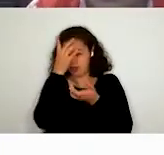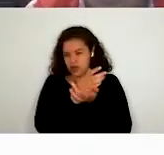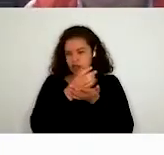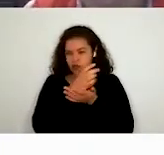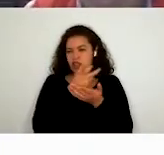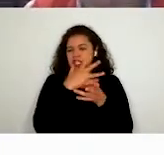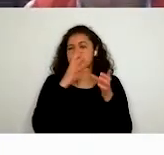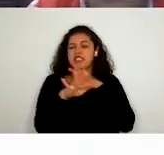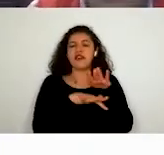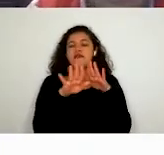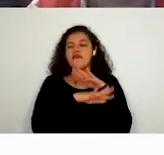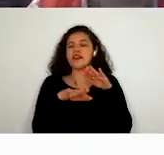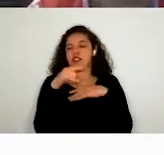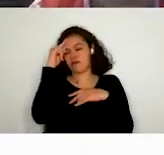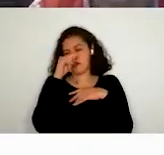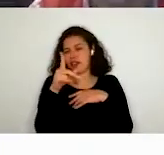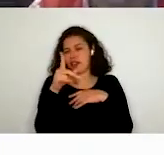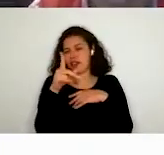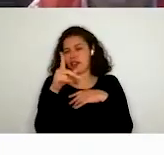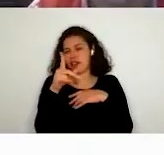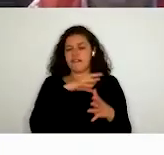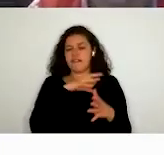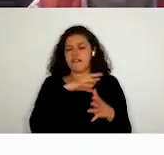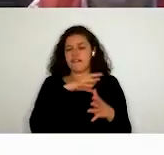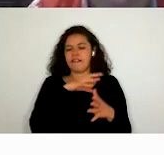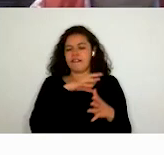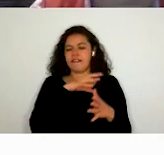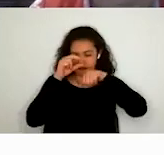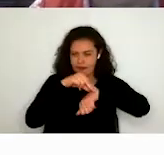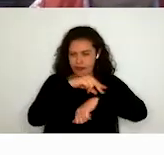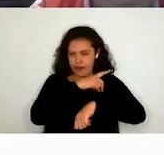básico mínimo que debe de tener nuestro botiquín de primeros auxilios, ¿de acuerdo?